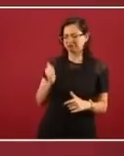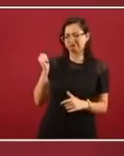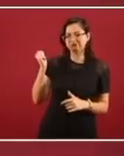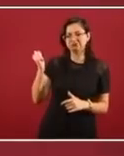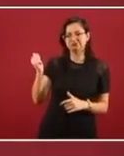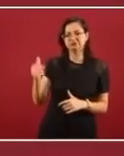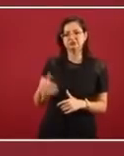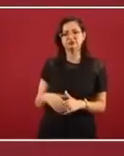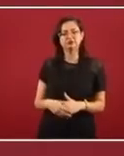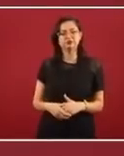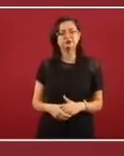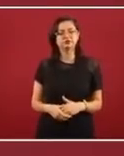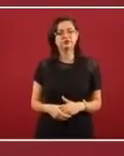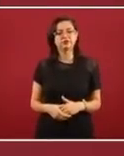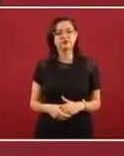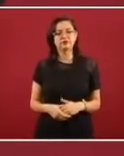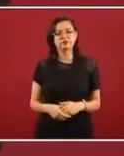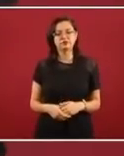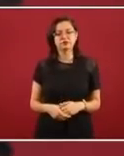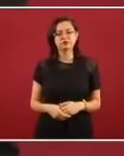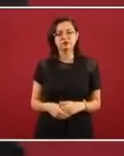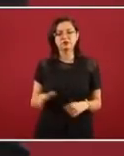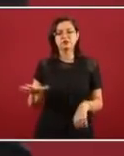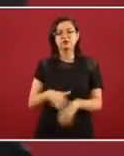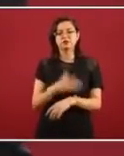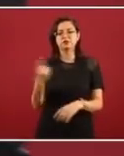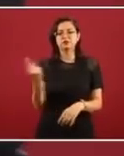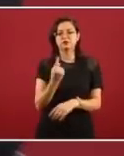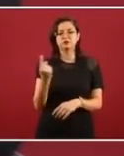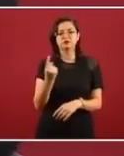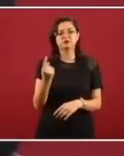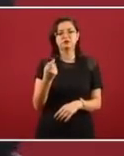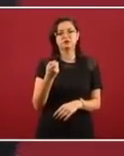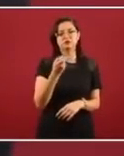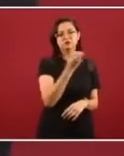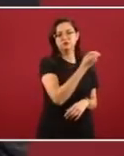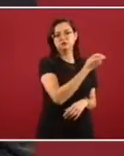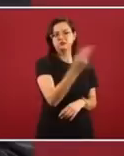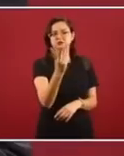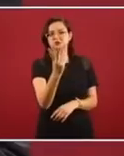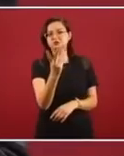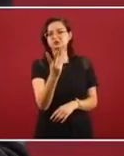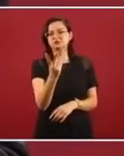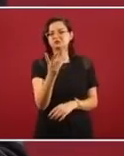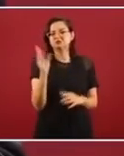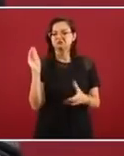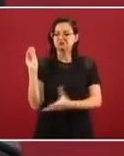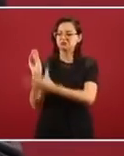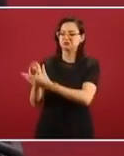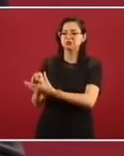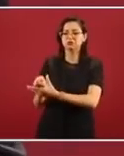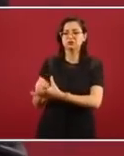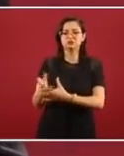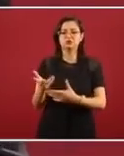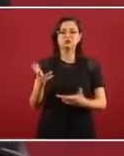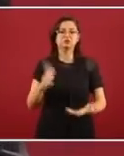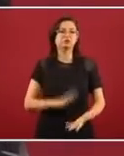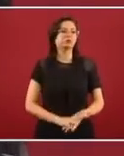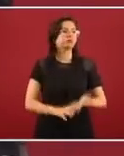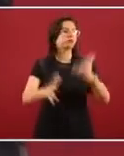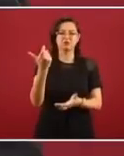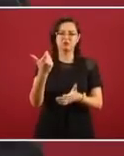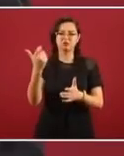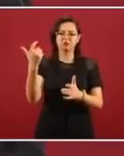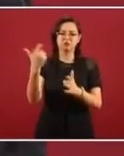porque lo que hicieron fue desatar aún más la crisis en los